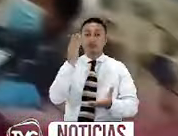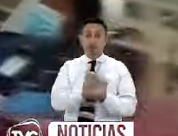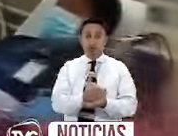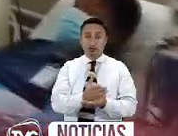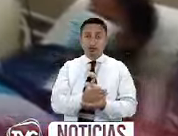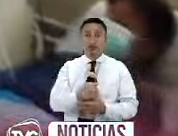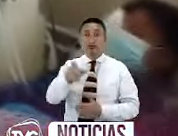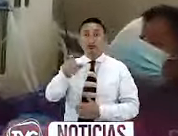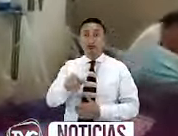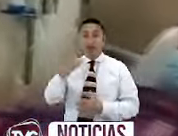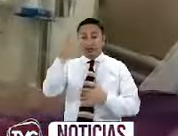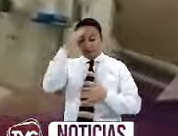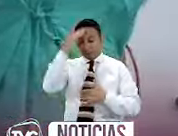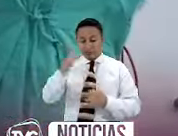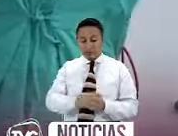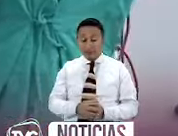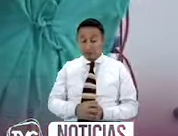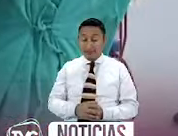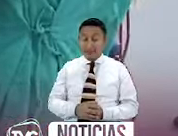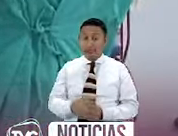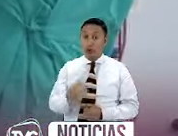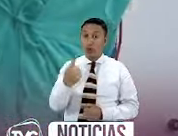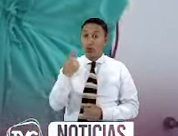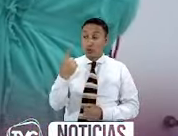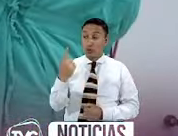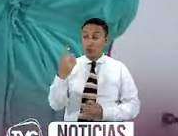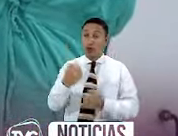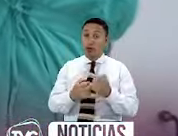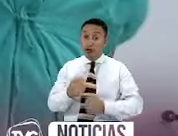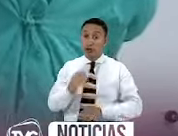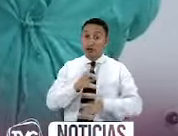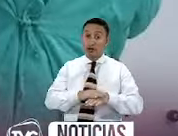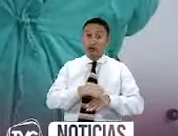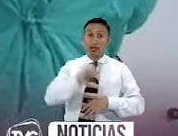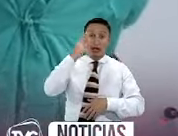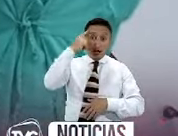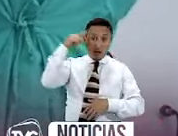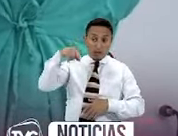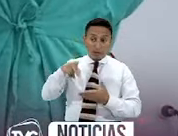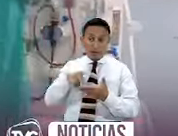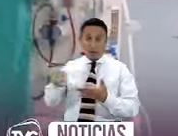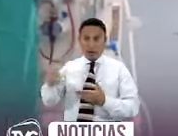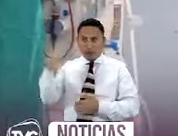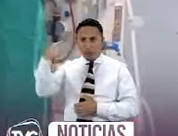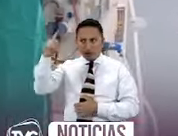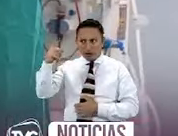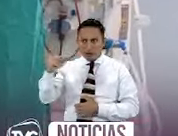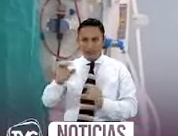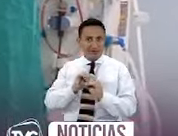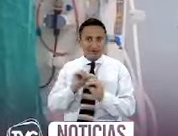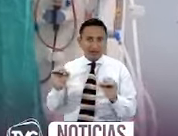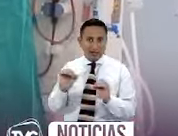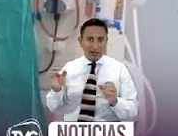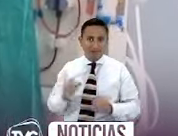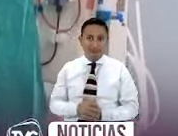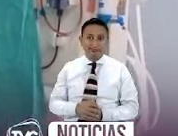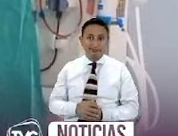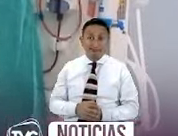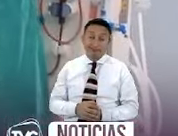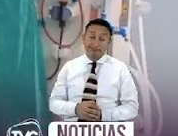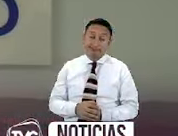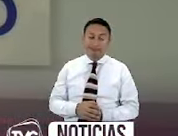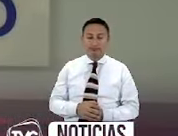es tan solo una de las consecuencias de la millonaria deuda que mantiene el IES y el Ministerio de Salud con la Asociación de Clínicas y